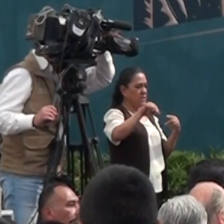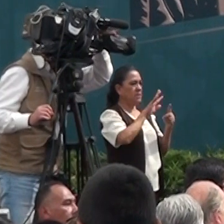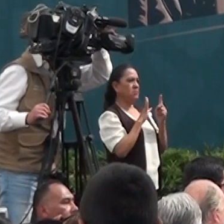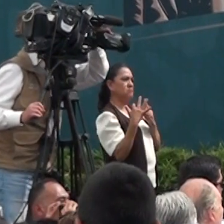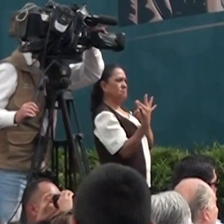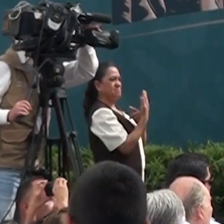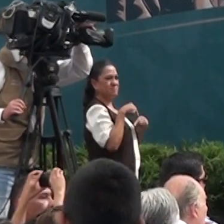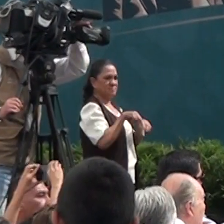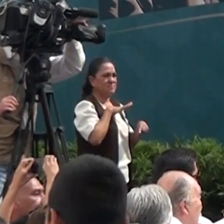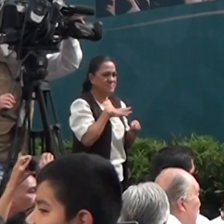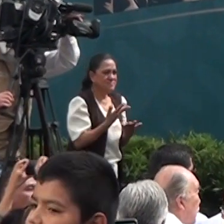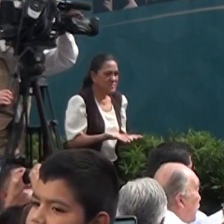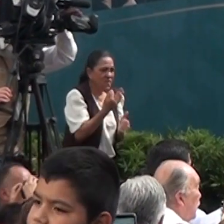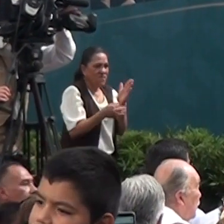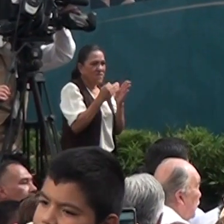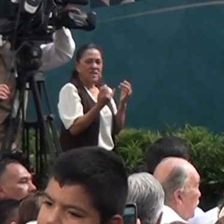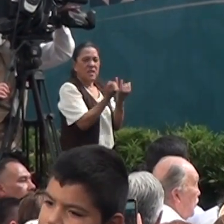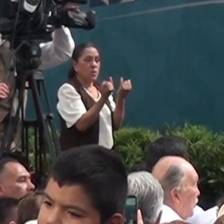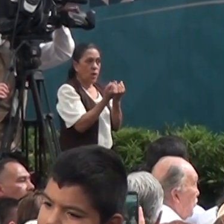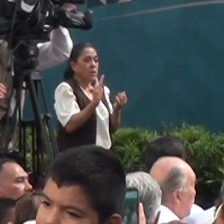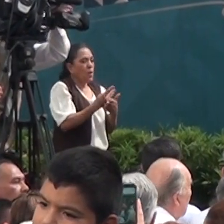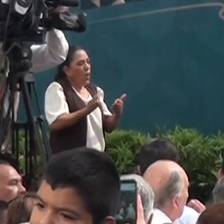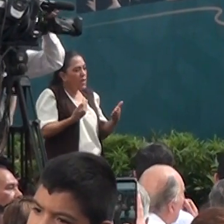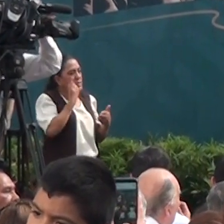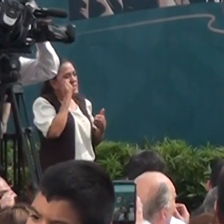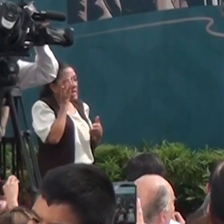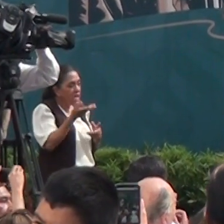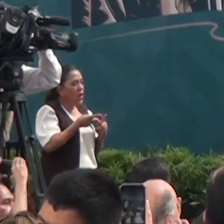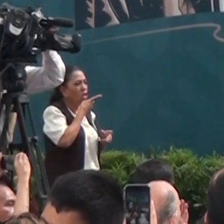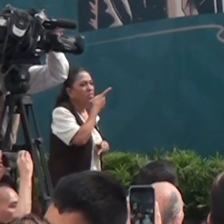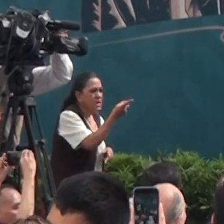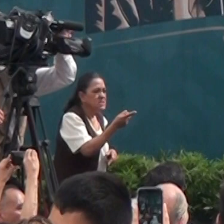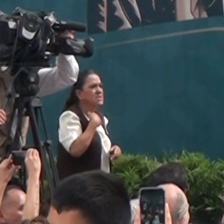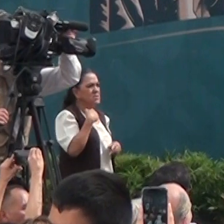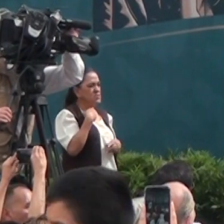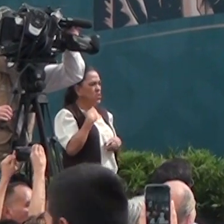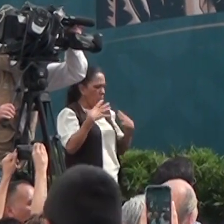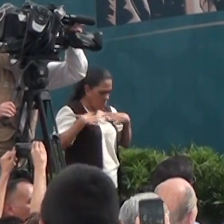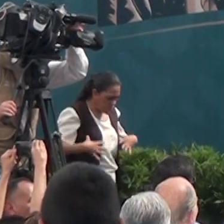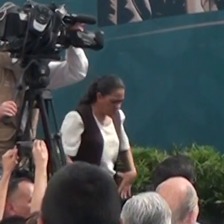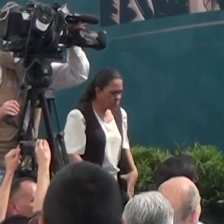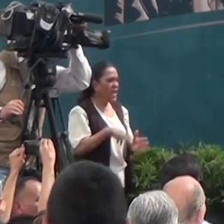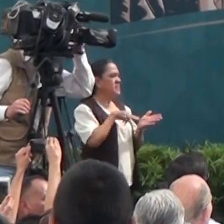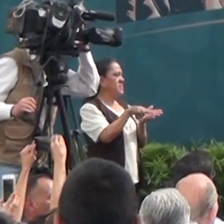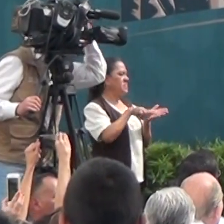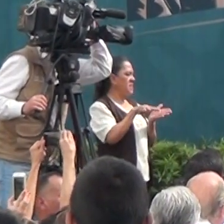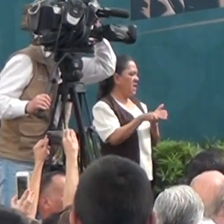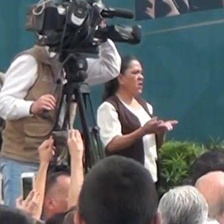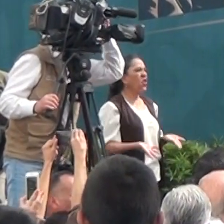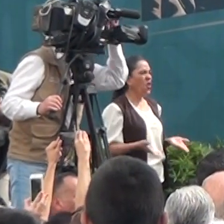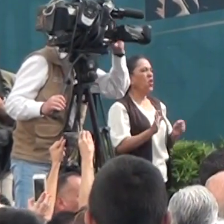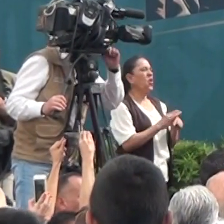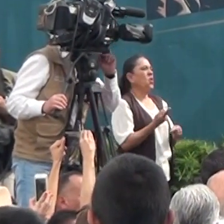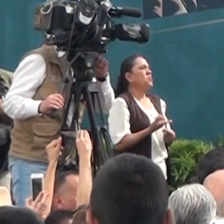ir? Antes de empezar, quiero decirles que decidí vestir de color negro. ¿Te quieres ir?